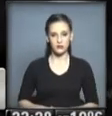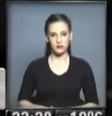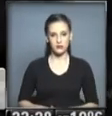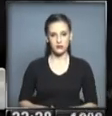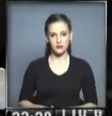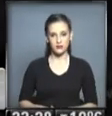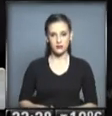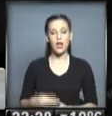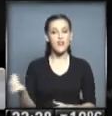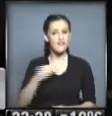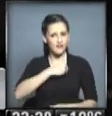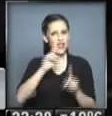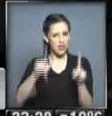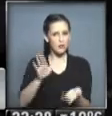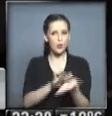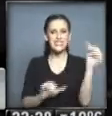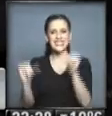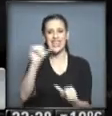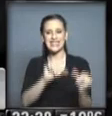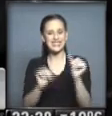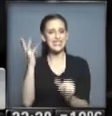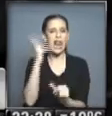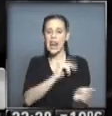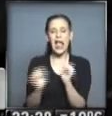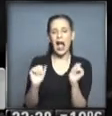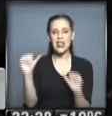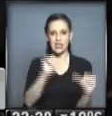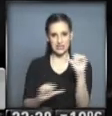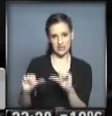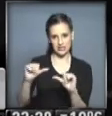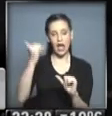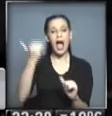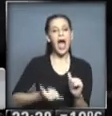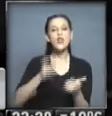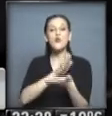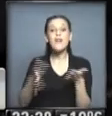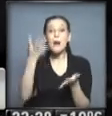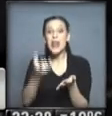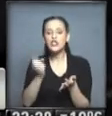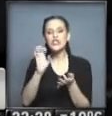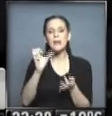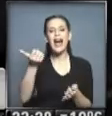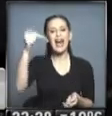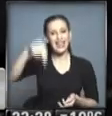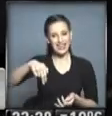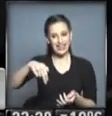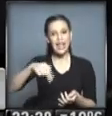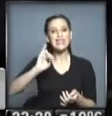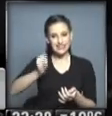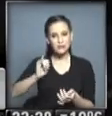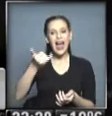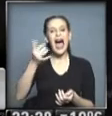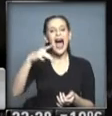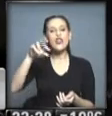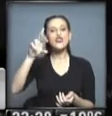Sí, muy fanático también de la ciencia él. Y sacó una aplicación que se llama N, que esta sí viene también para Android.